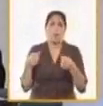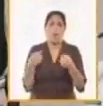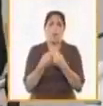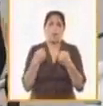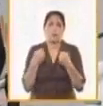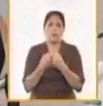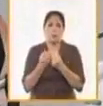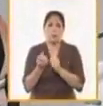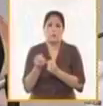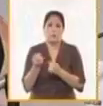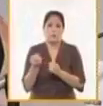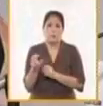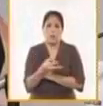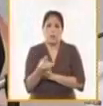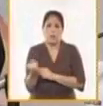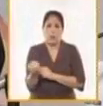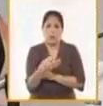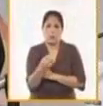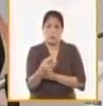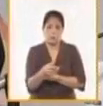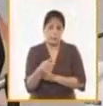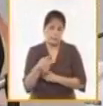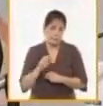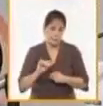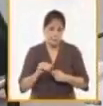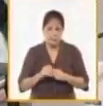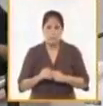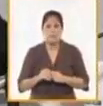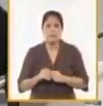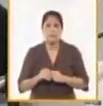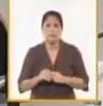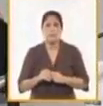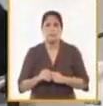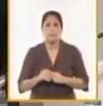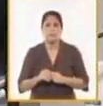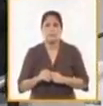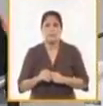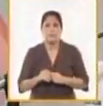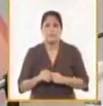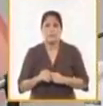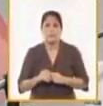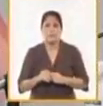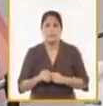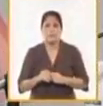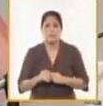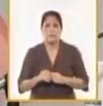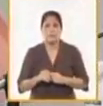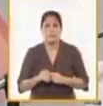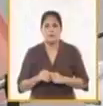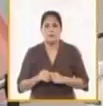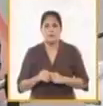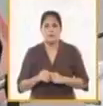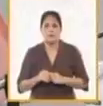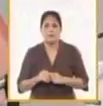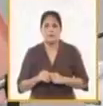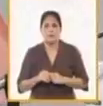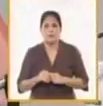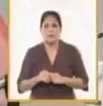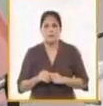opositora. Fíjense si el nivel de manipulación es tal, no solamente en la gran prensa, ¿no? Cómo se